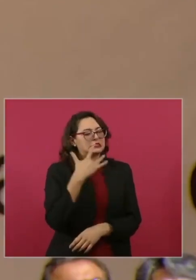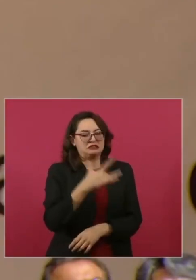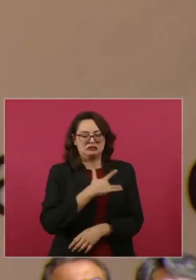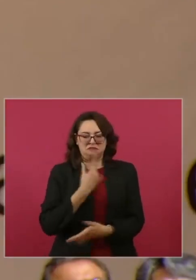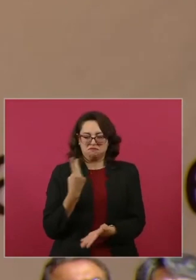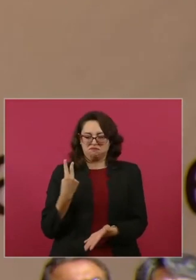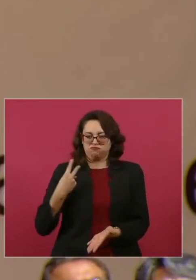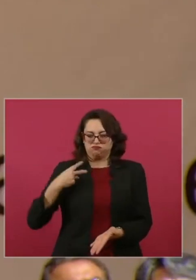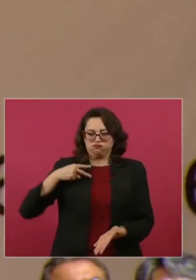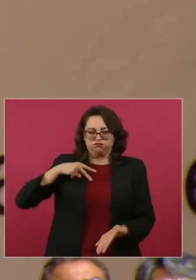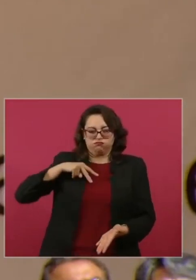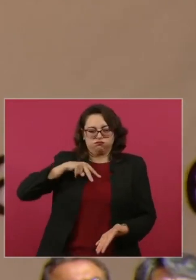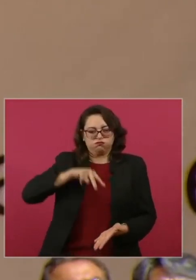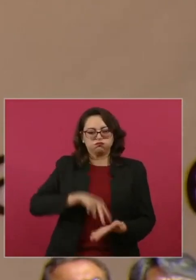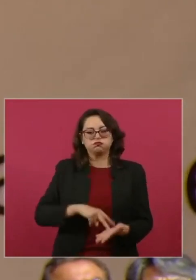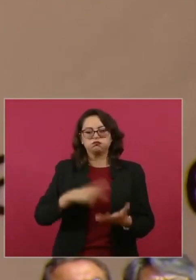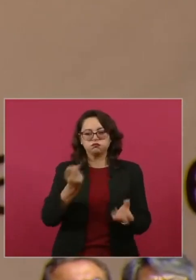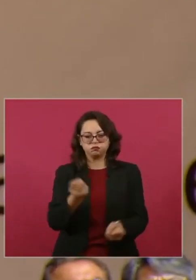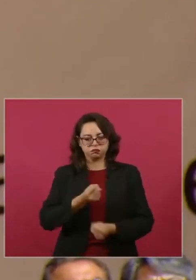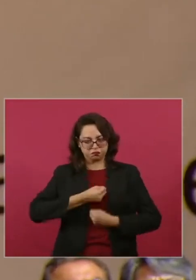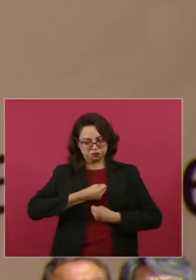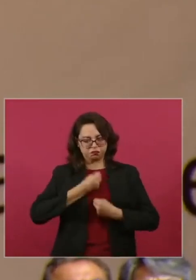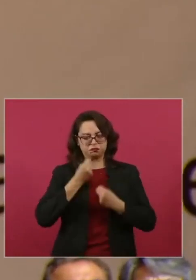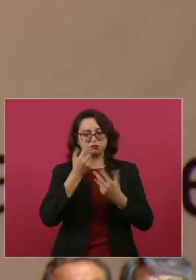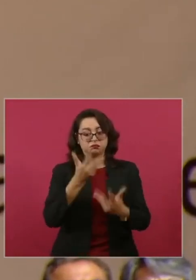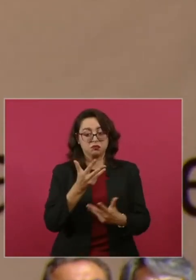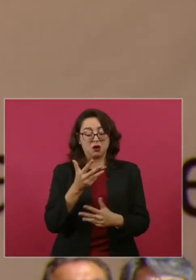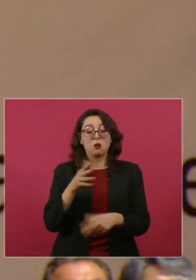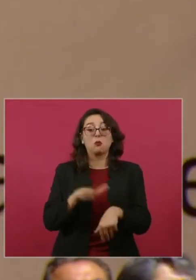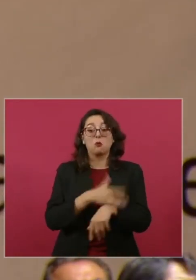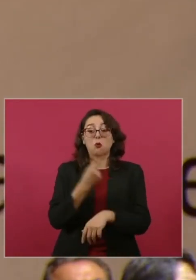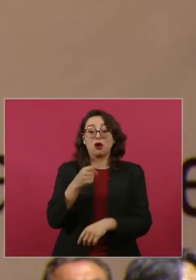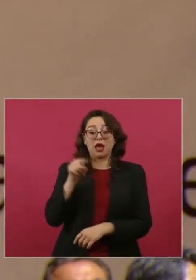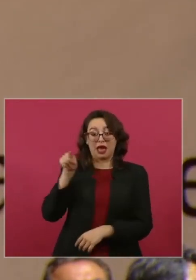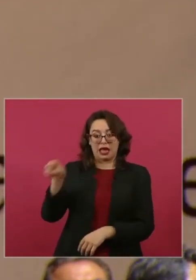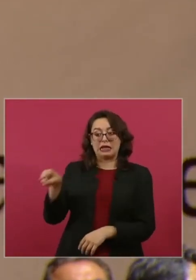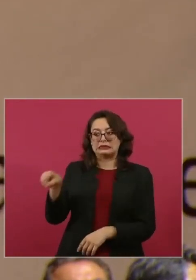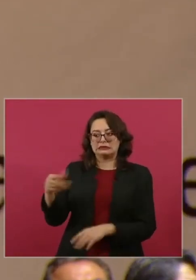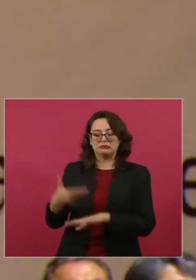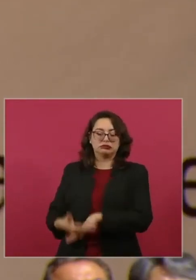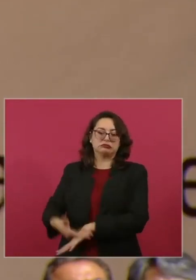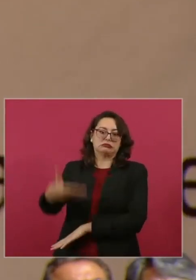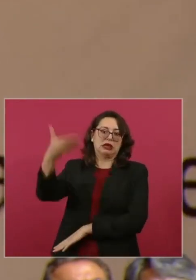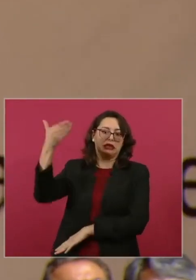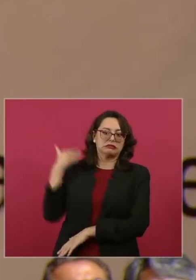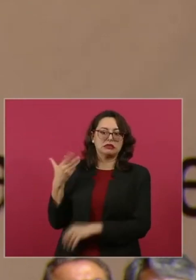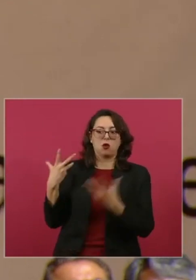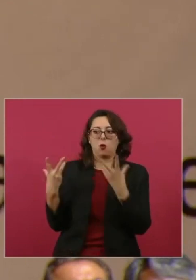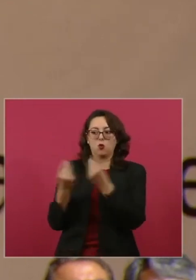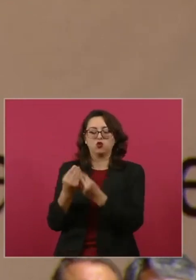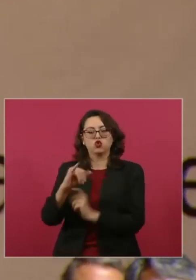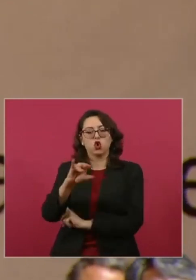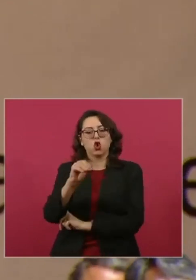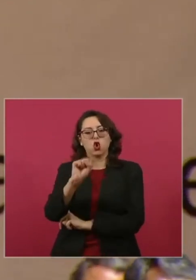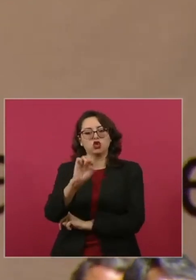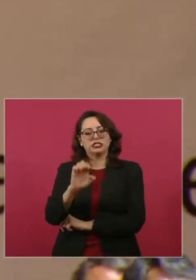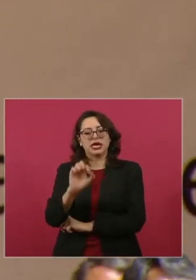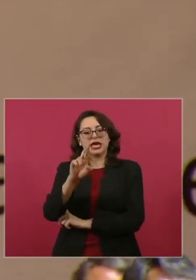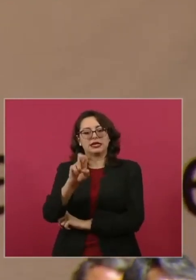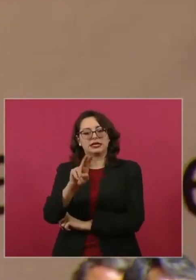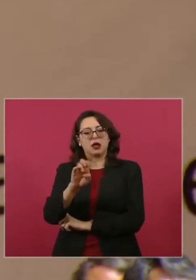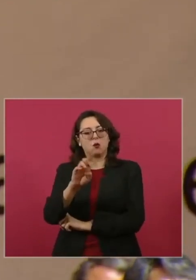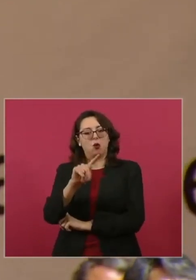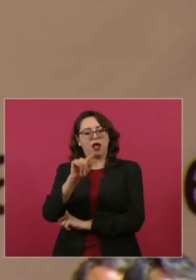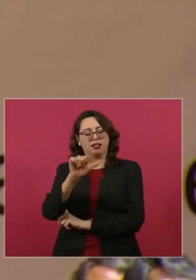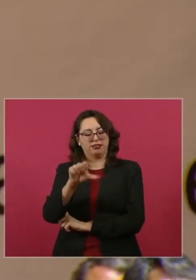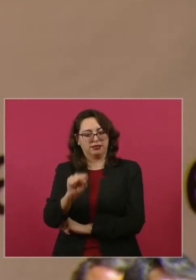él había participado en el said, movimiento de José Revueltas. He had participated in the movement of José Revueltas.